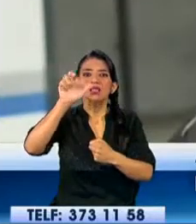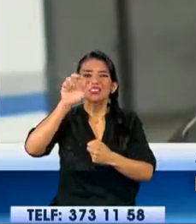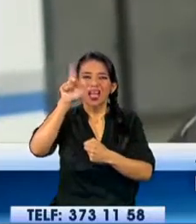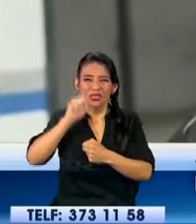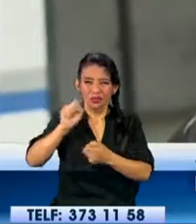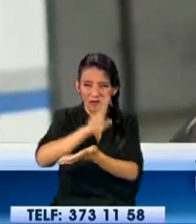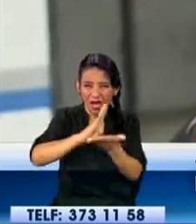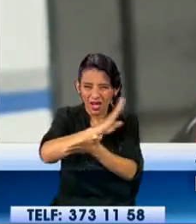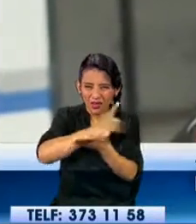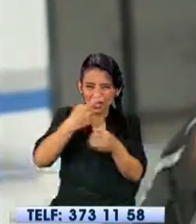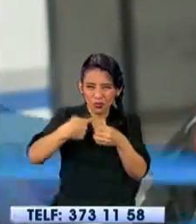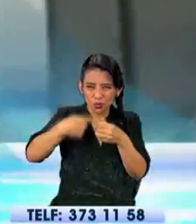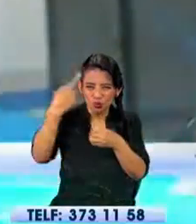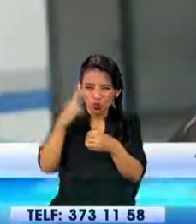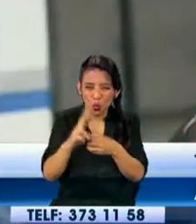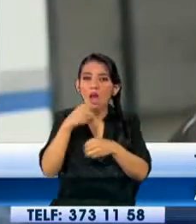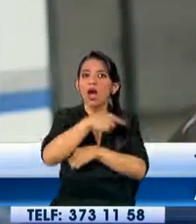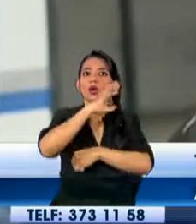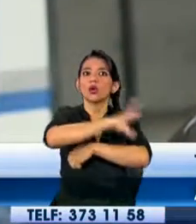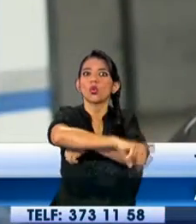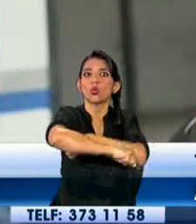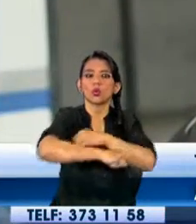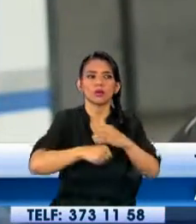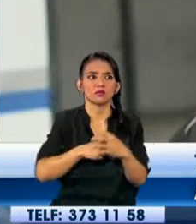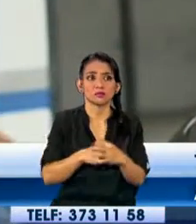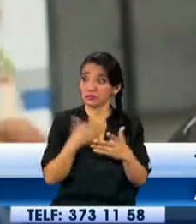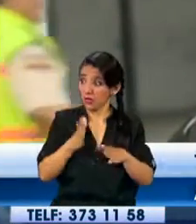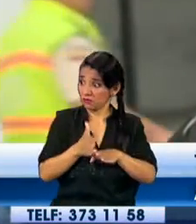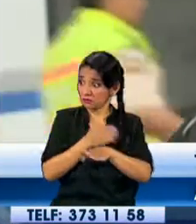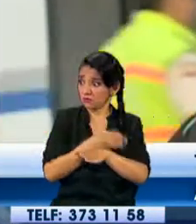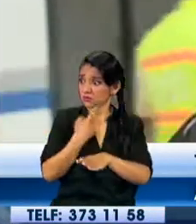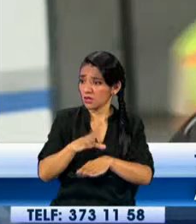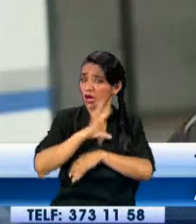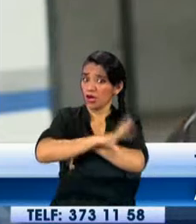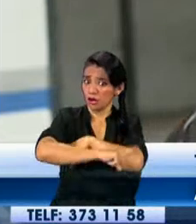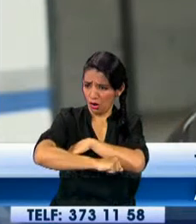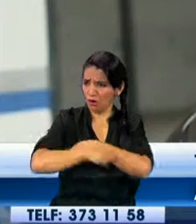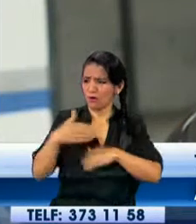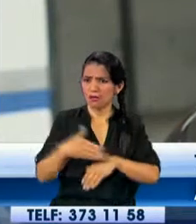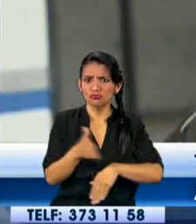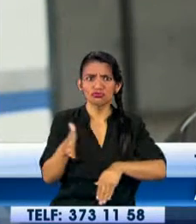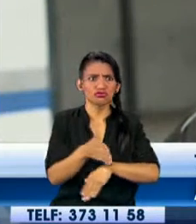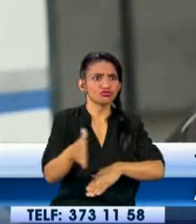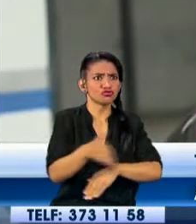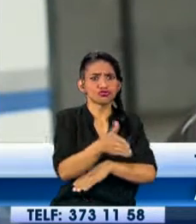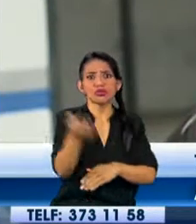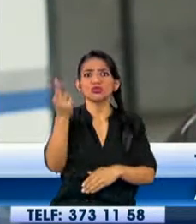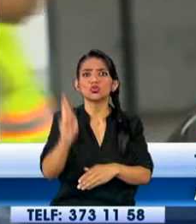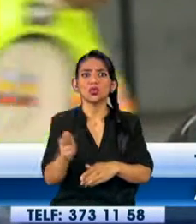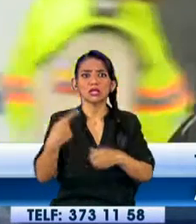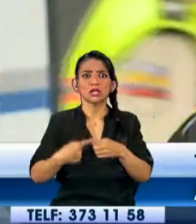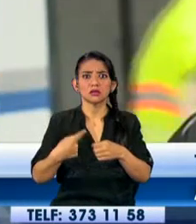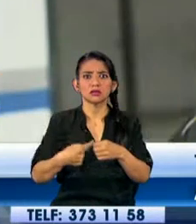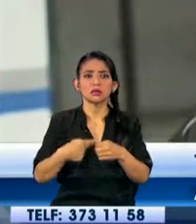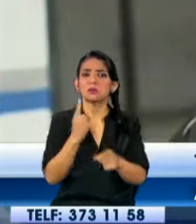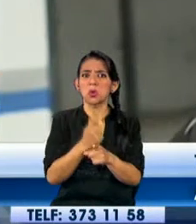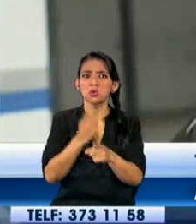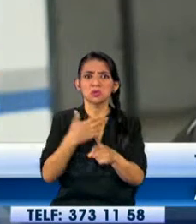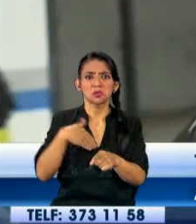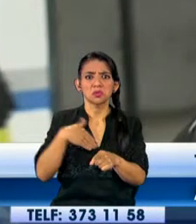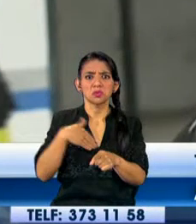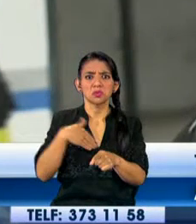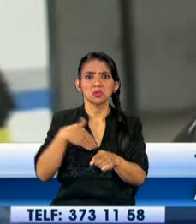los datos de que habían robado y estaban deambulando por el sector del calzado. Entonces, por lo cual se hizo un operativo inmediato,